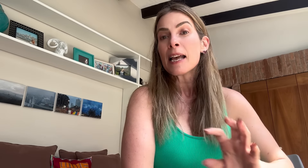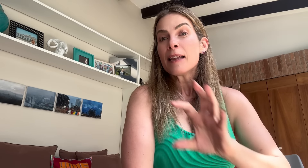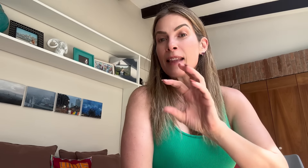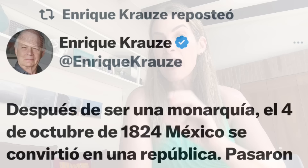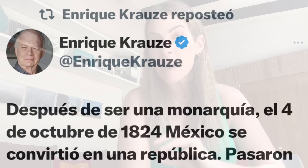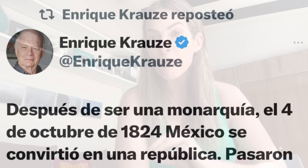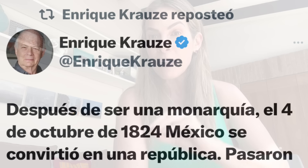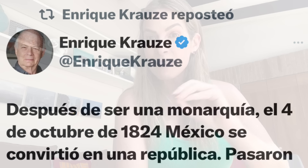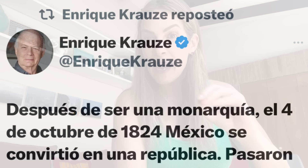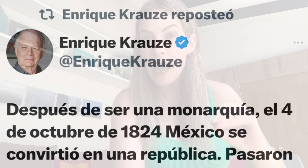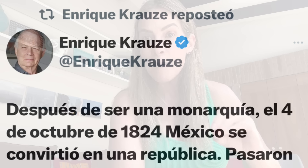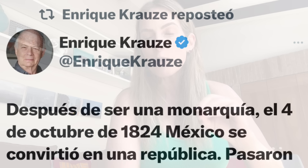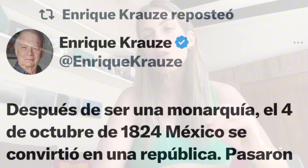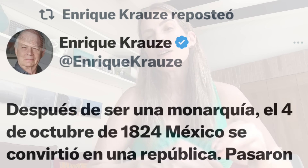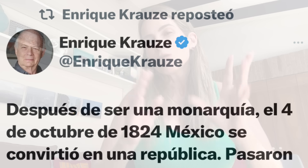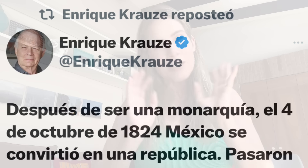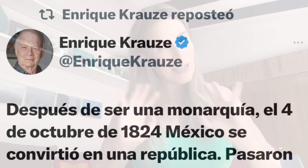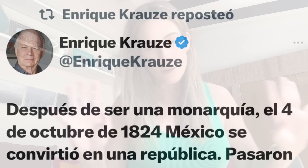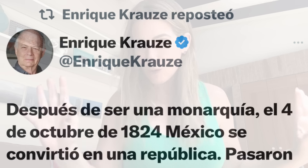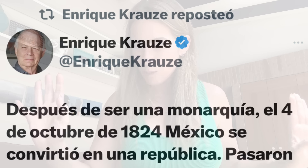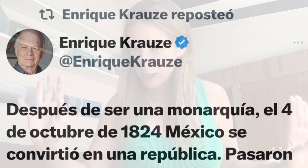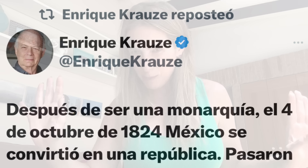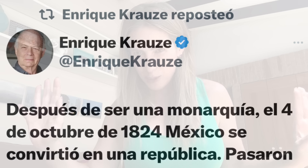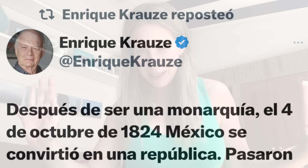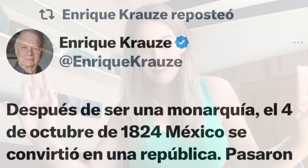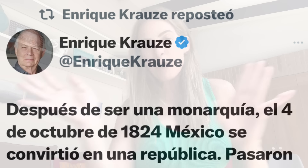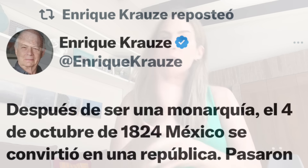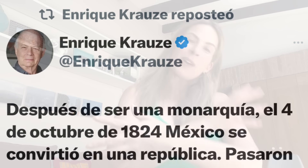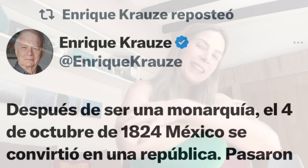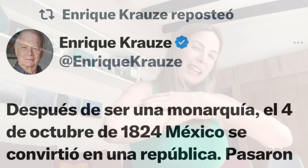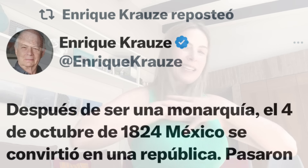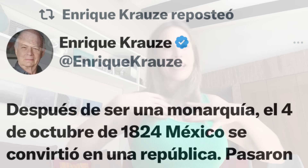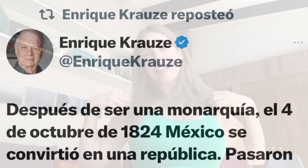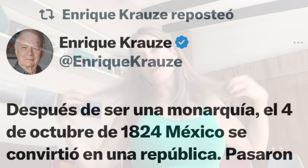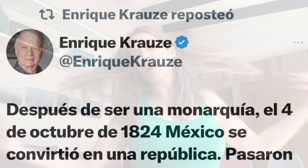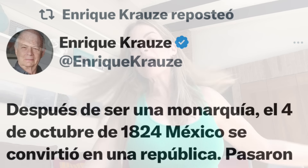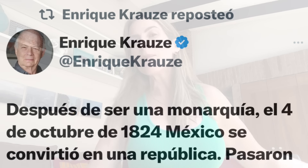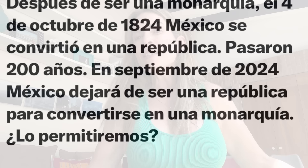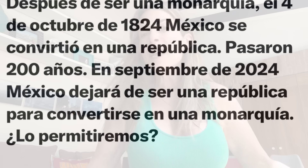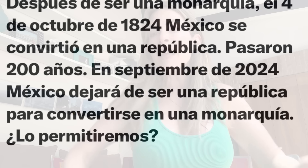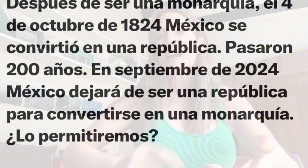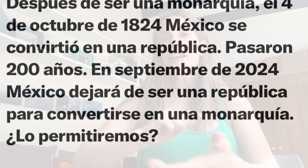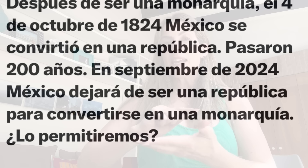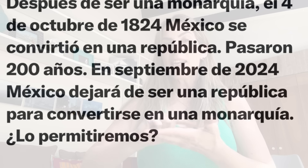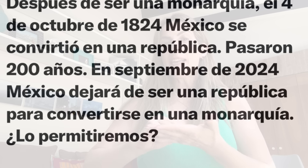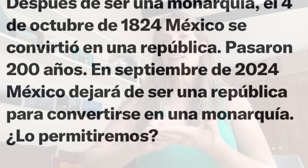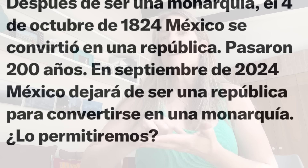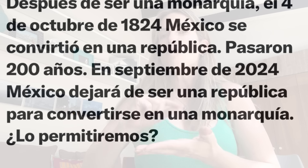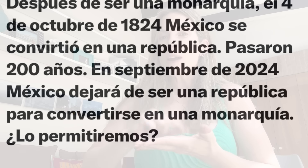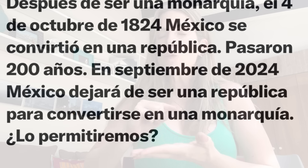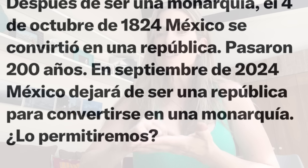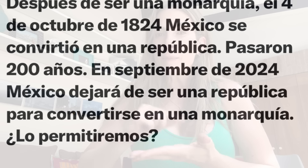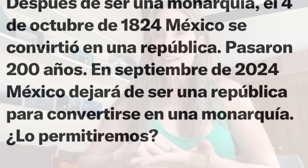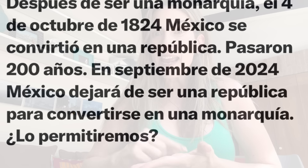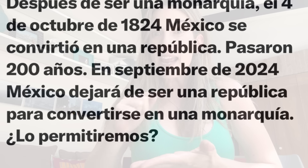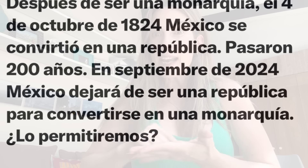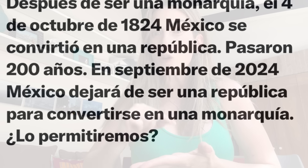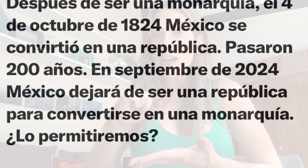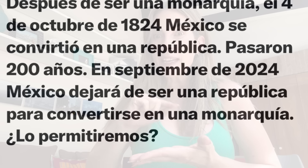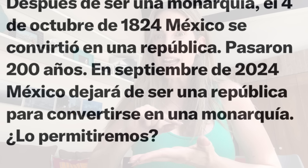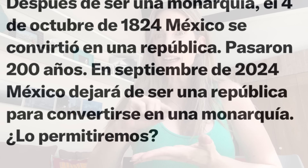activistas del Frente Amplio. No es que no lo supiéramos de antes, pero bueno, ahí ya se quitaron toda la camiseta y fue